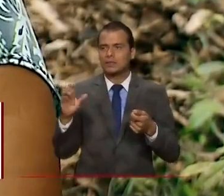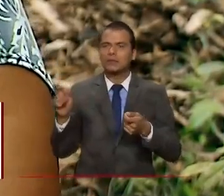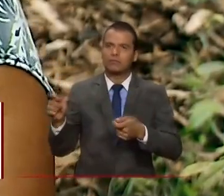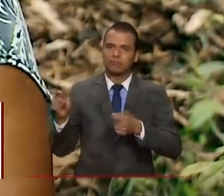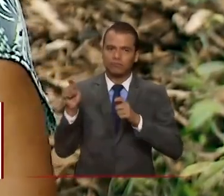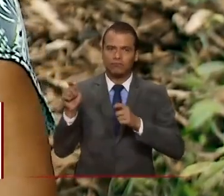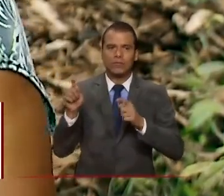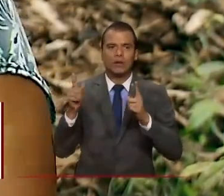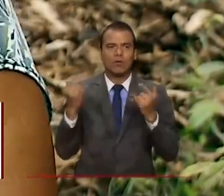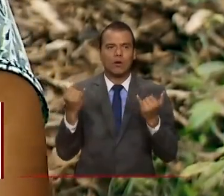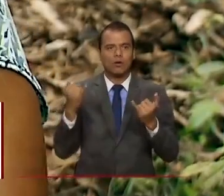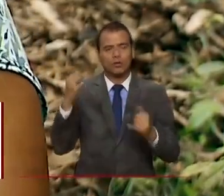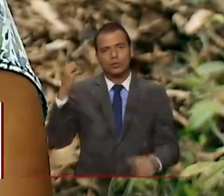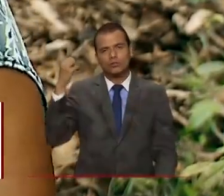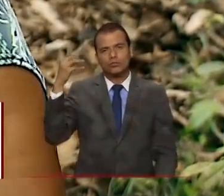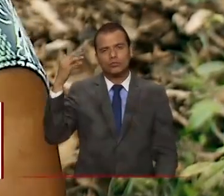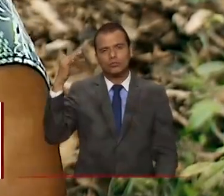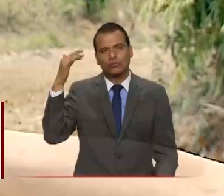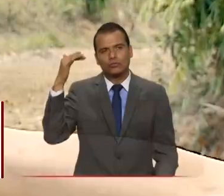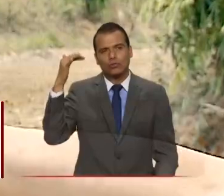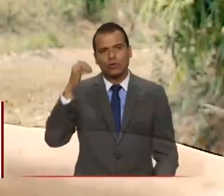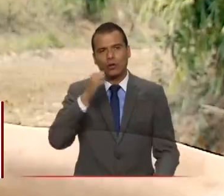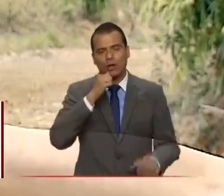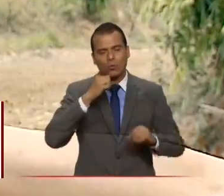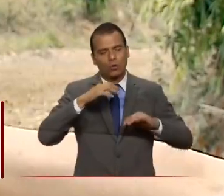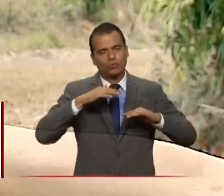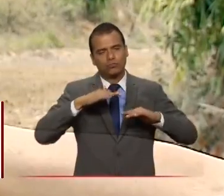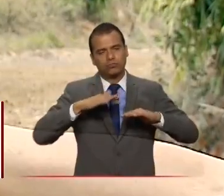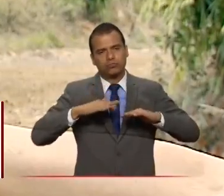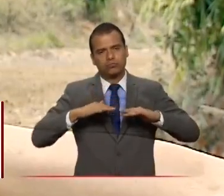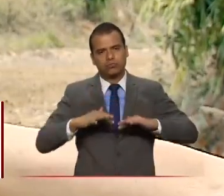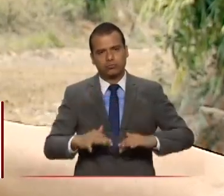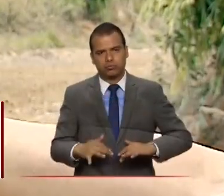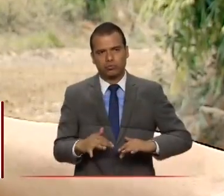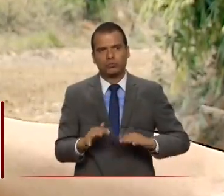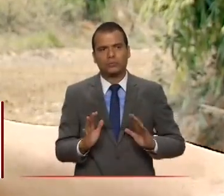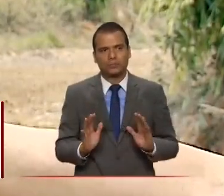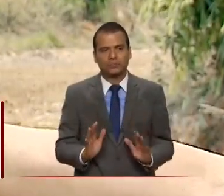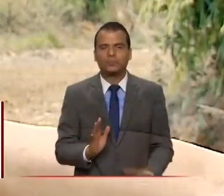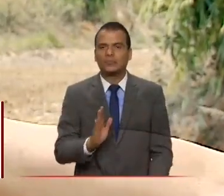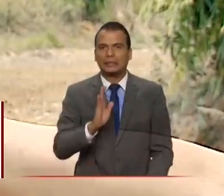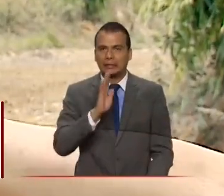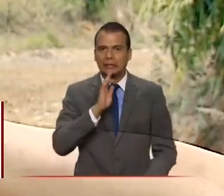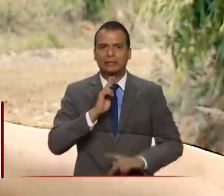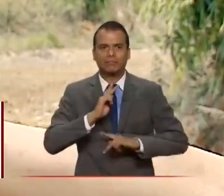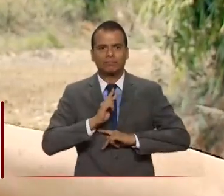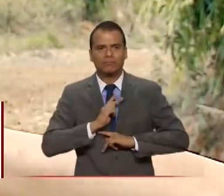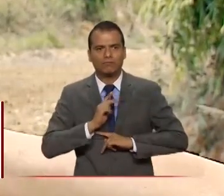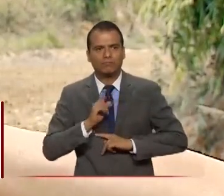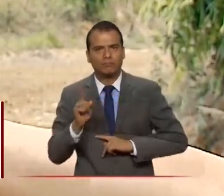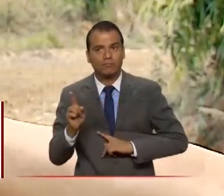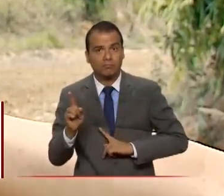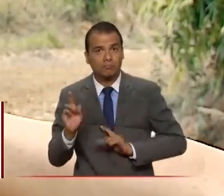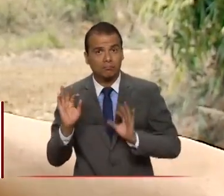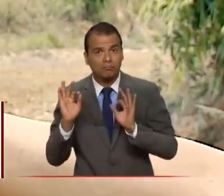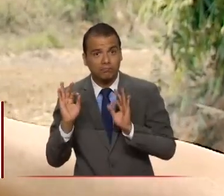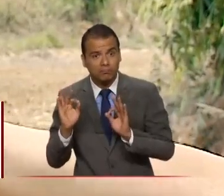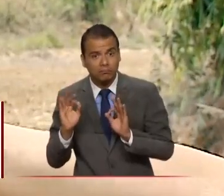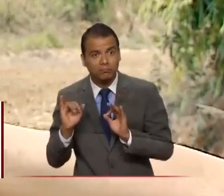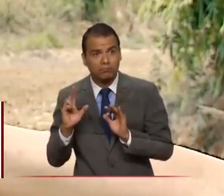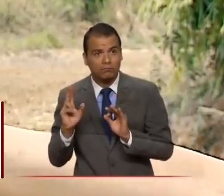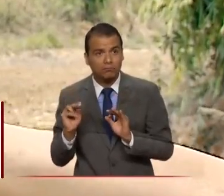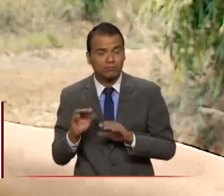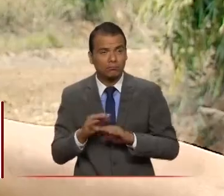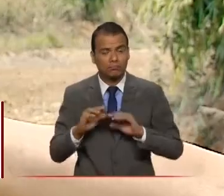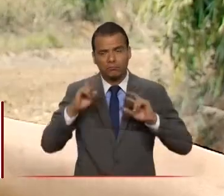el verano de pronto ha mermado un poco el caudal. Porque lo primero es revisar el tema de propiedad, qué calidad tienen.